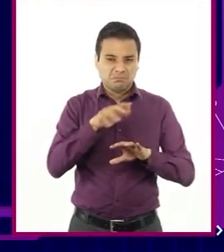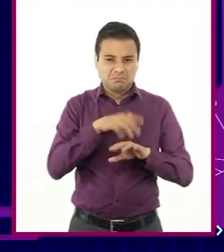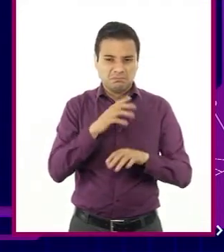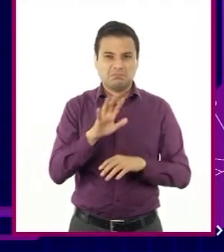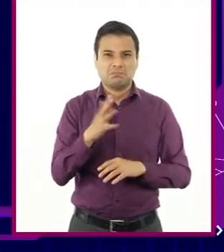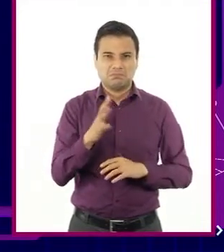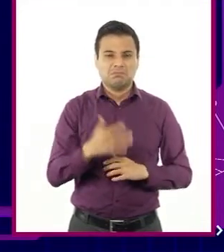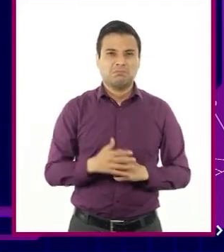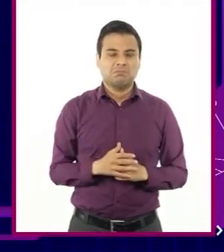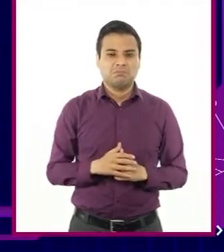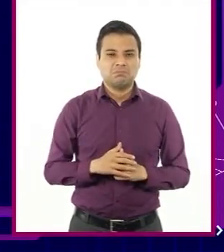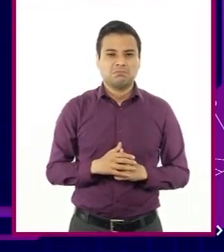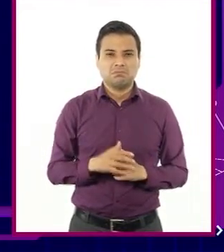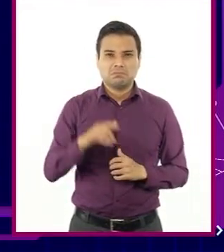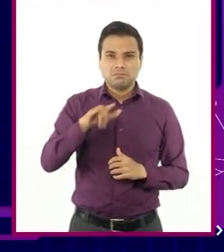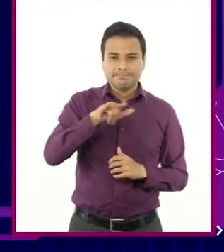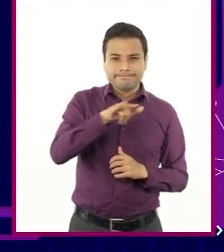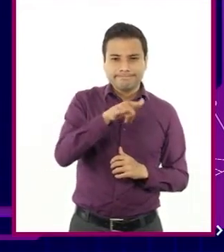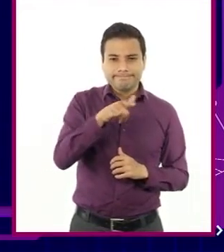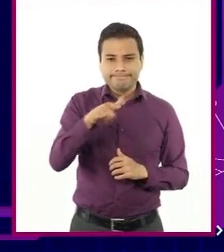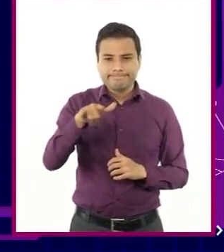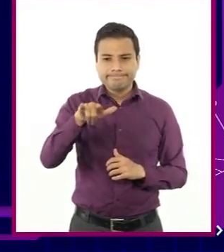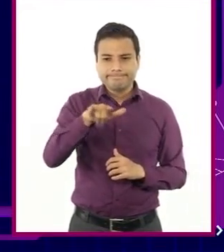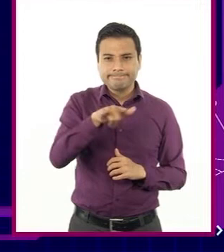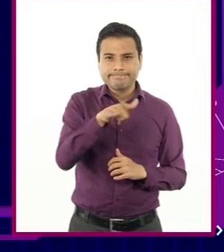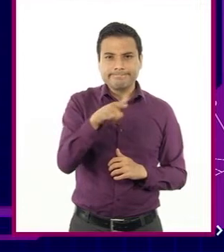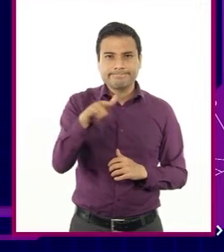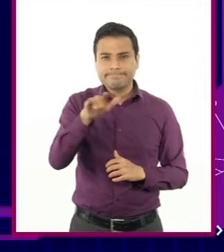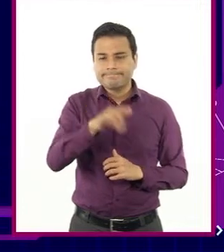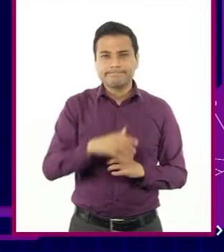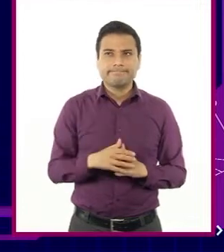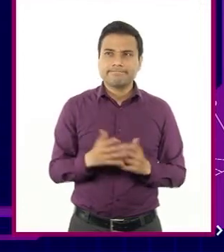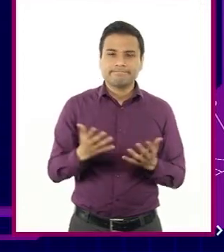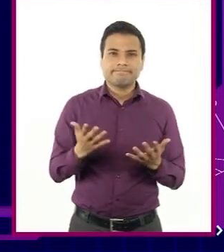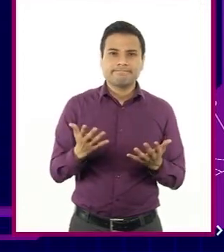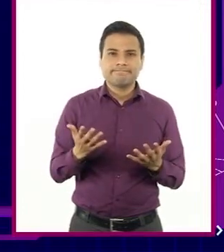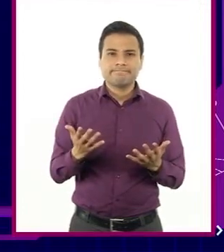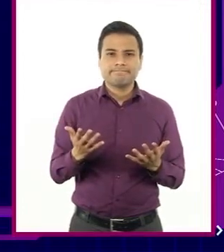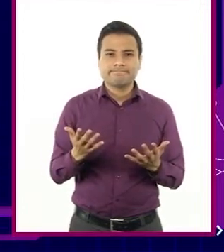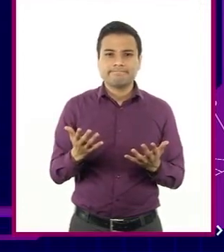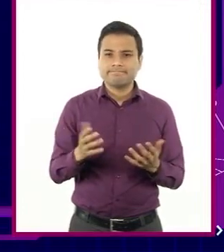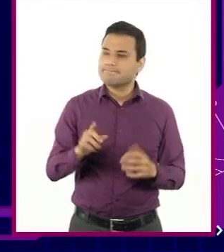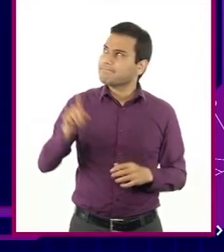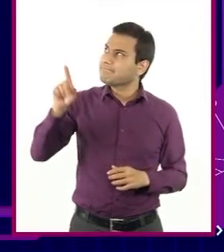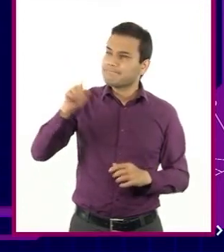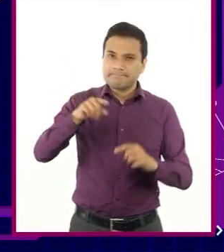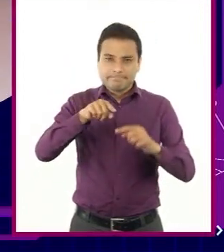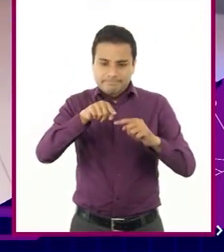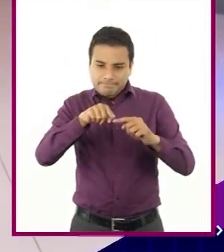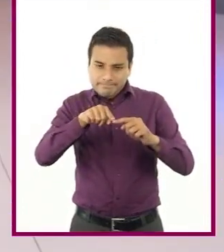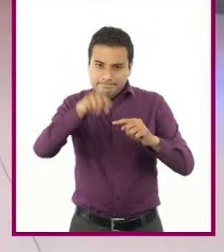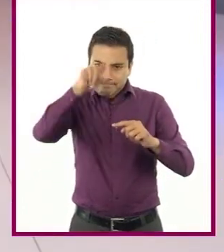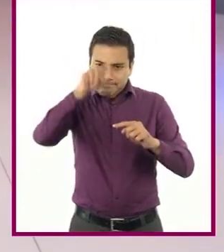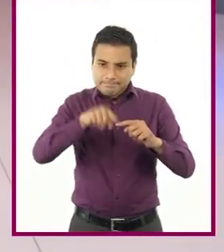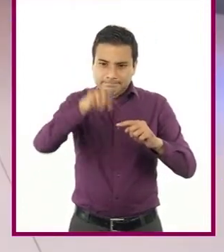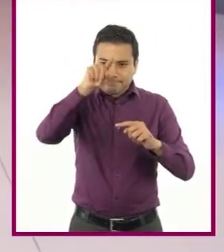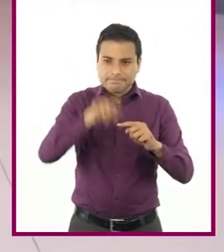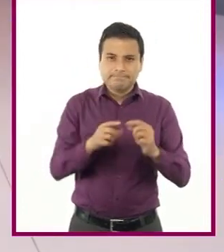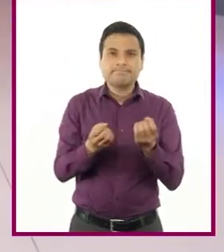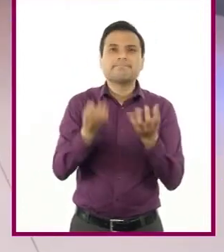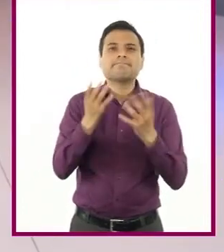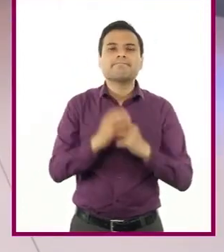es el intervalo en metros en el que se encuentra la altura de eficiencia para esos aviones? Allá en